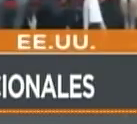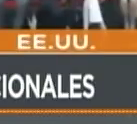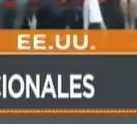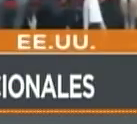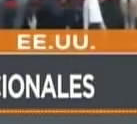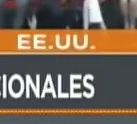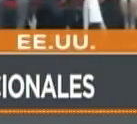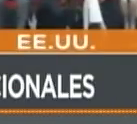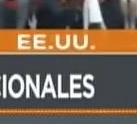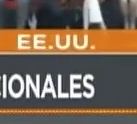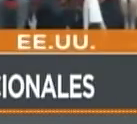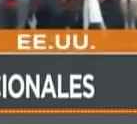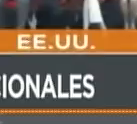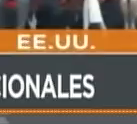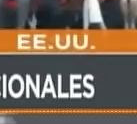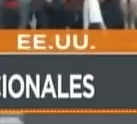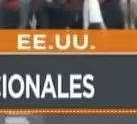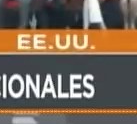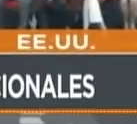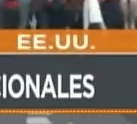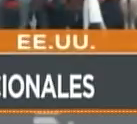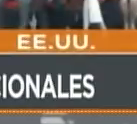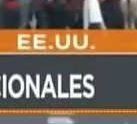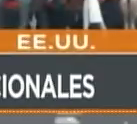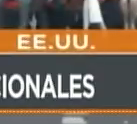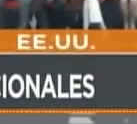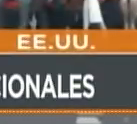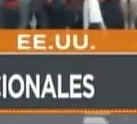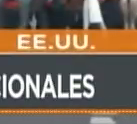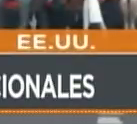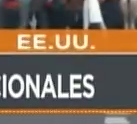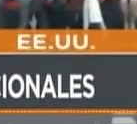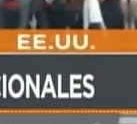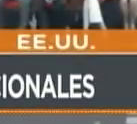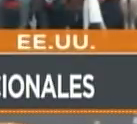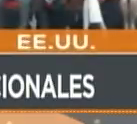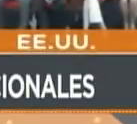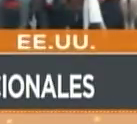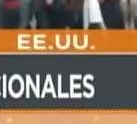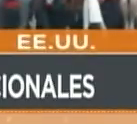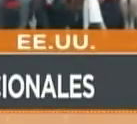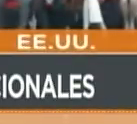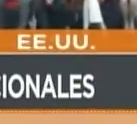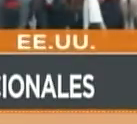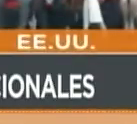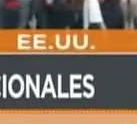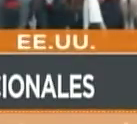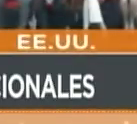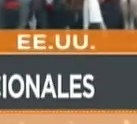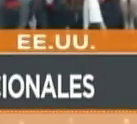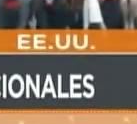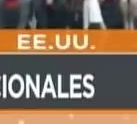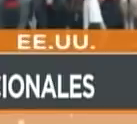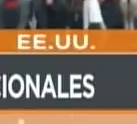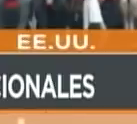Adelante, embajador Bracho. Tenemos las preguntas aquí traducidas al español, presidente.